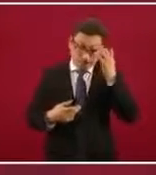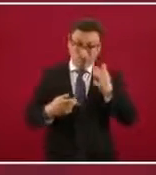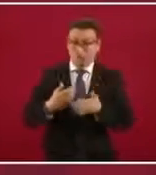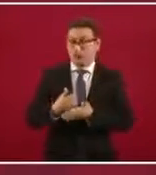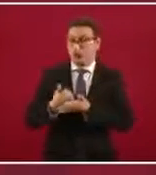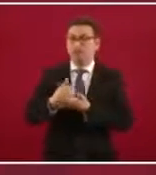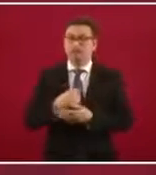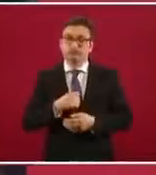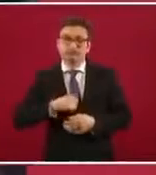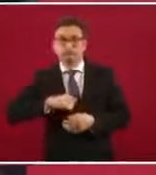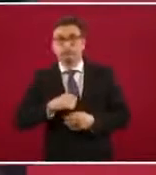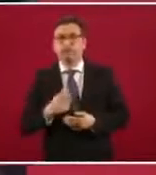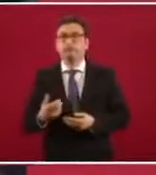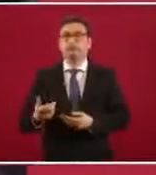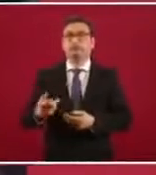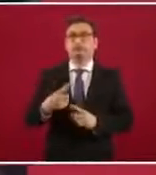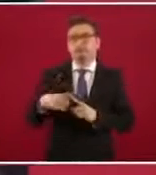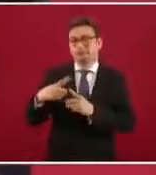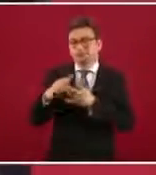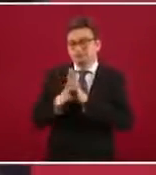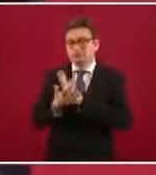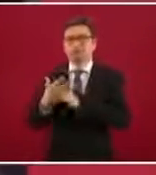influyentismo,